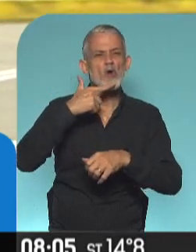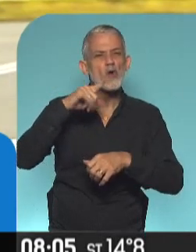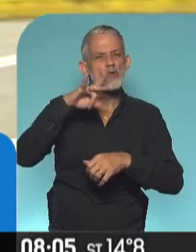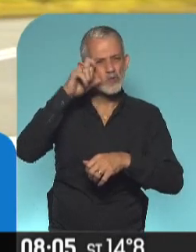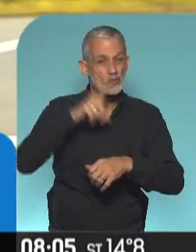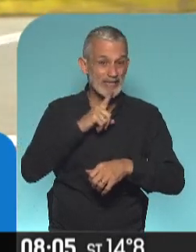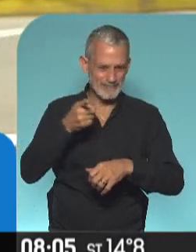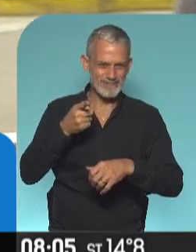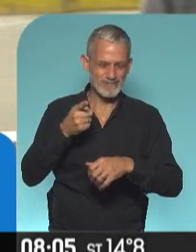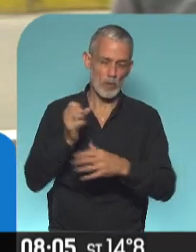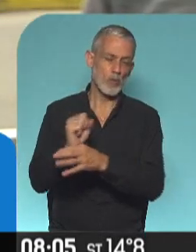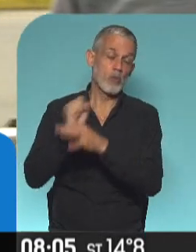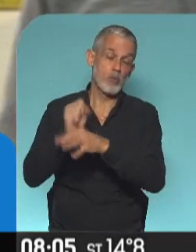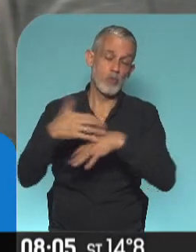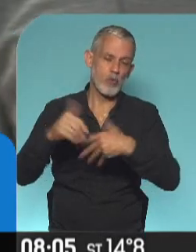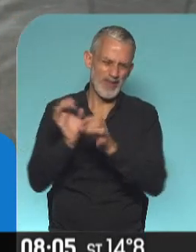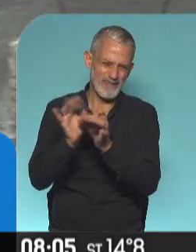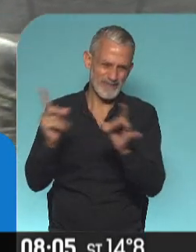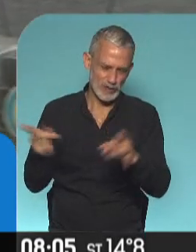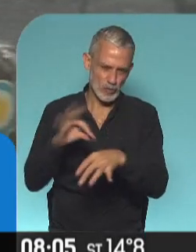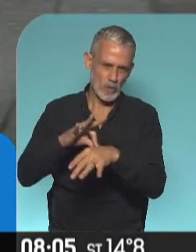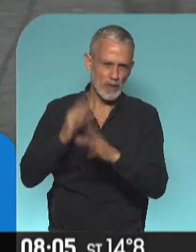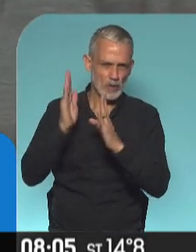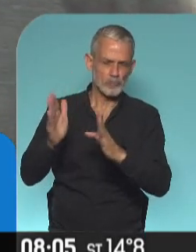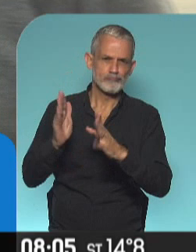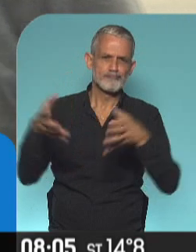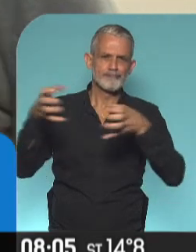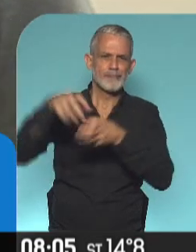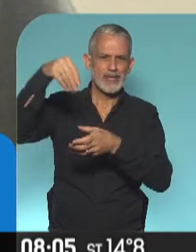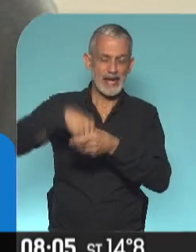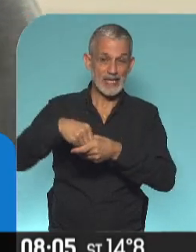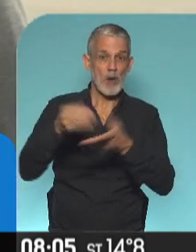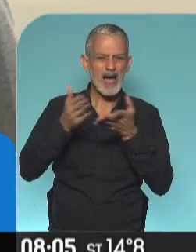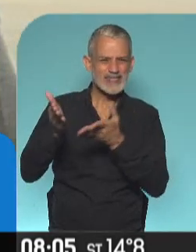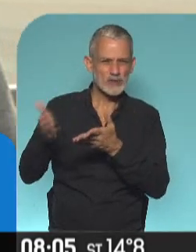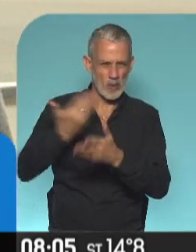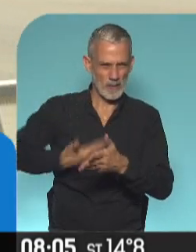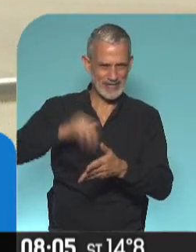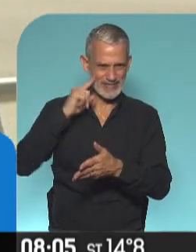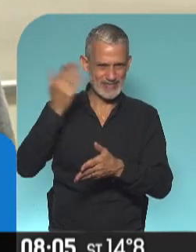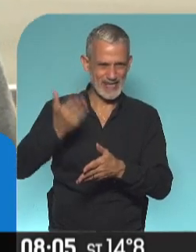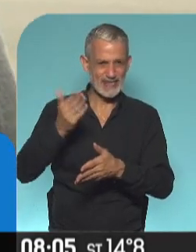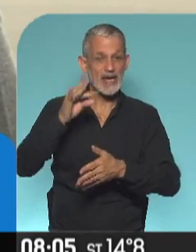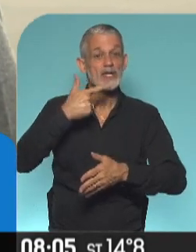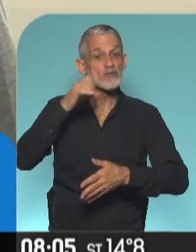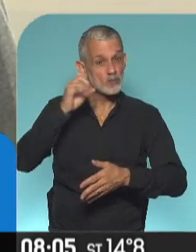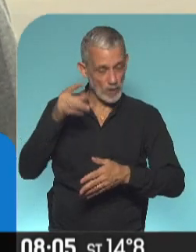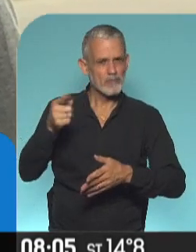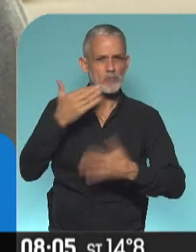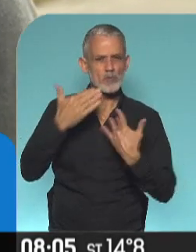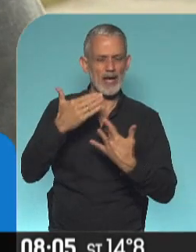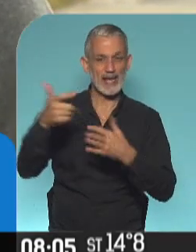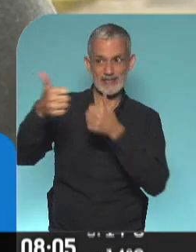prestigiosísimo infectólogo. Él forma parte de este equipo asesor del presidente. Doctor Sued, gracias por recibirnos.